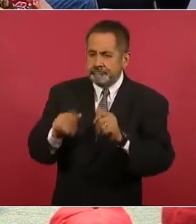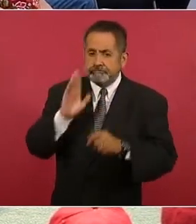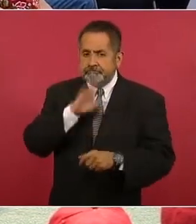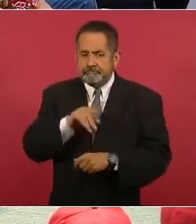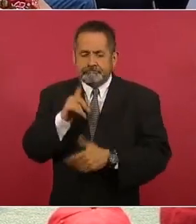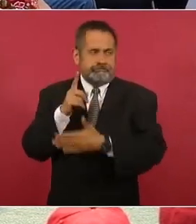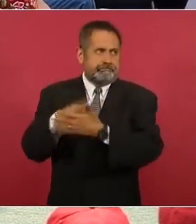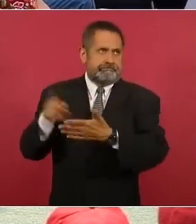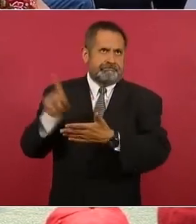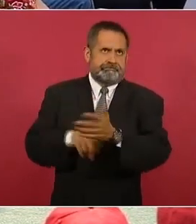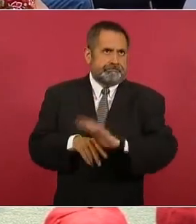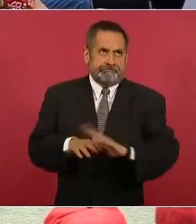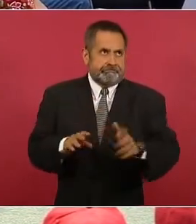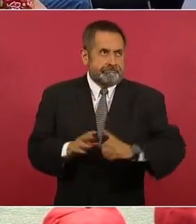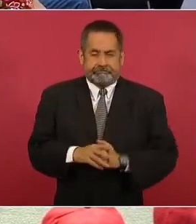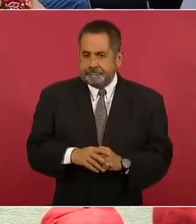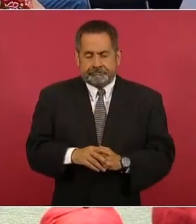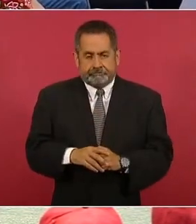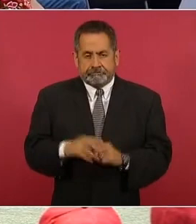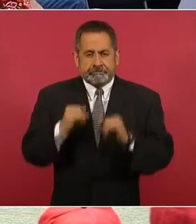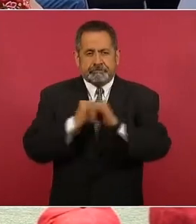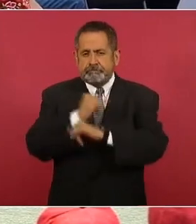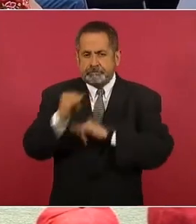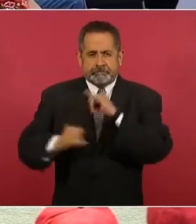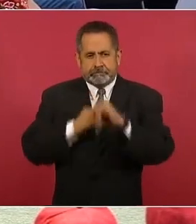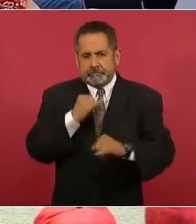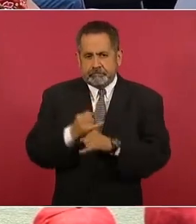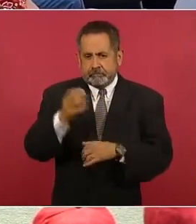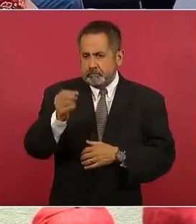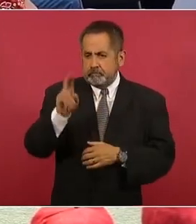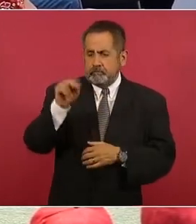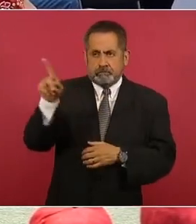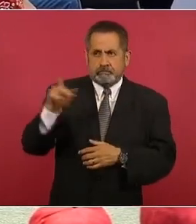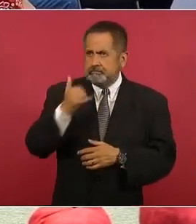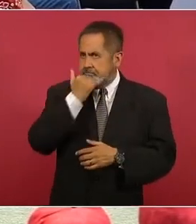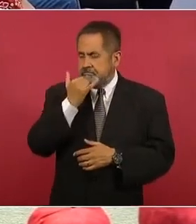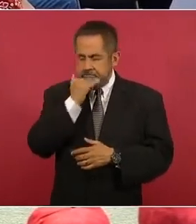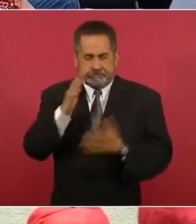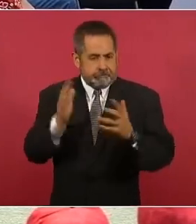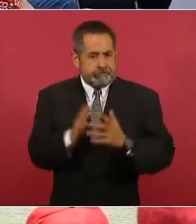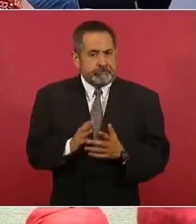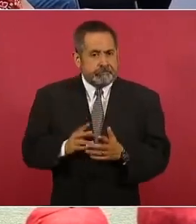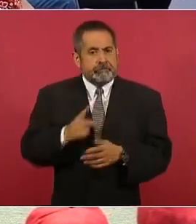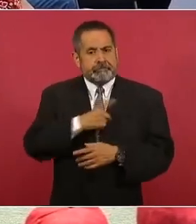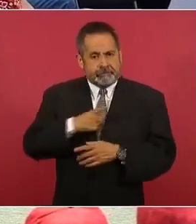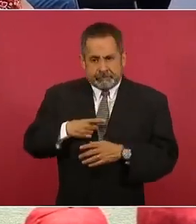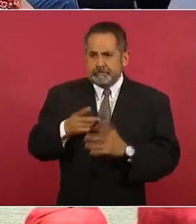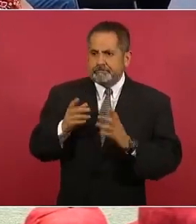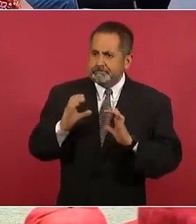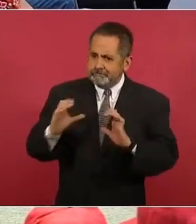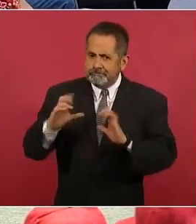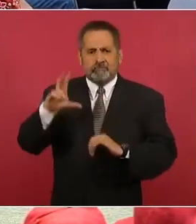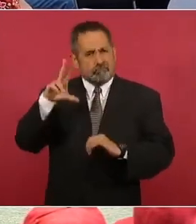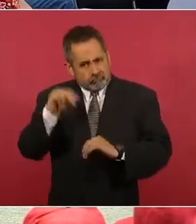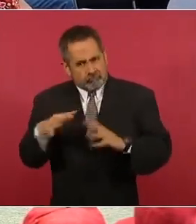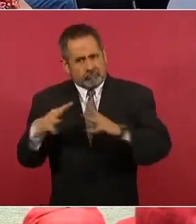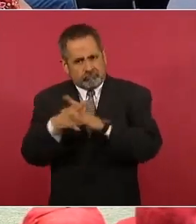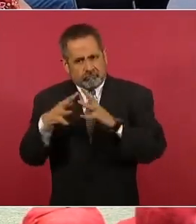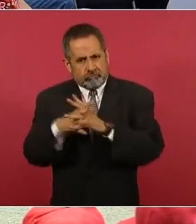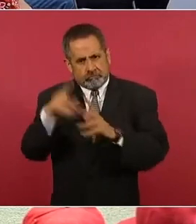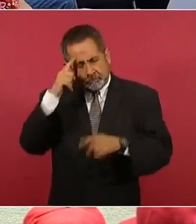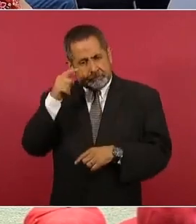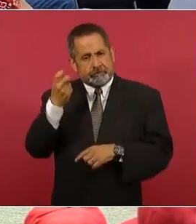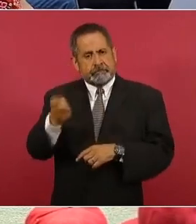organismos internacionales como la ONU, porque debieron evitar la guerra. Para eso es